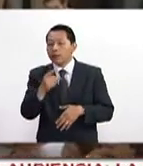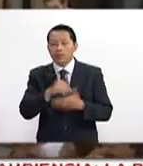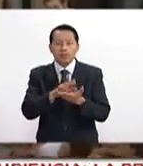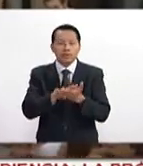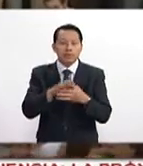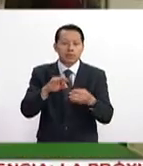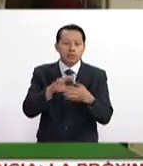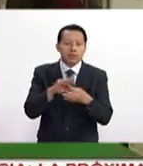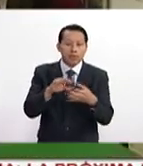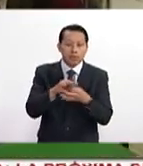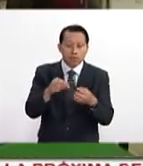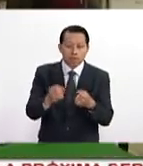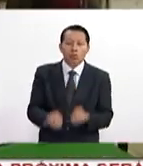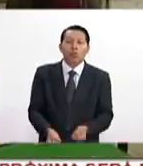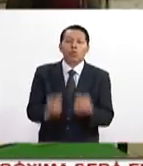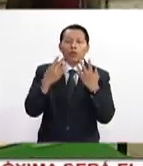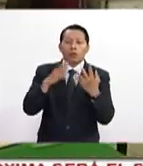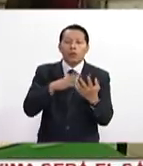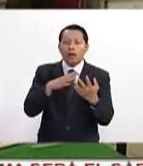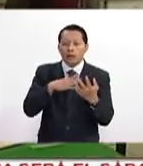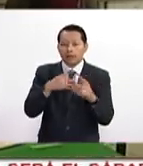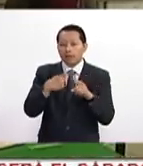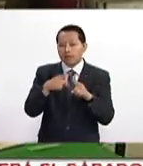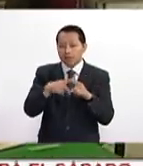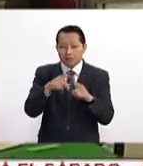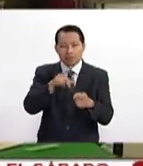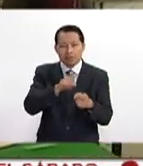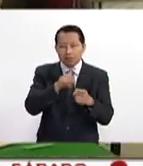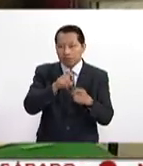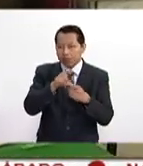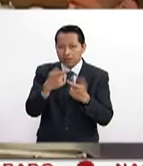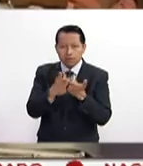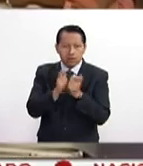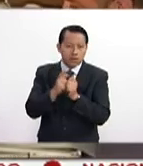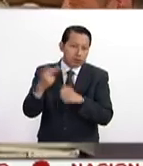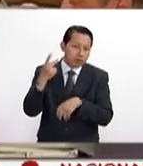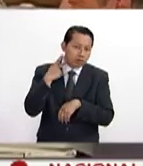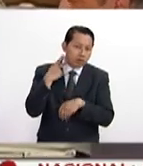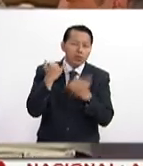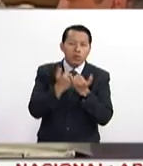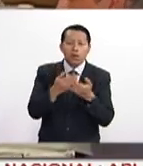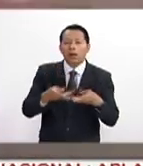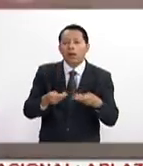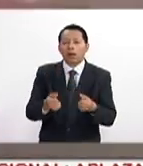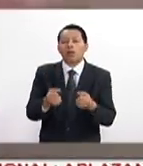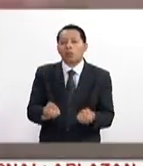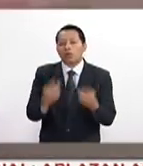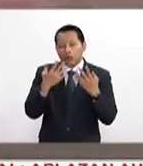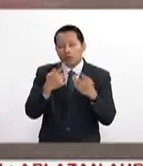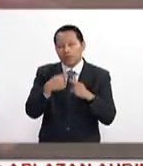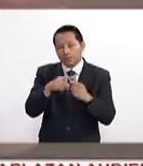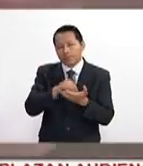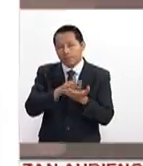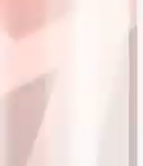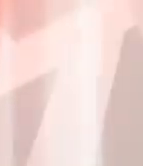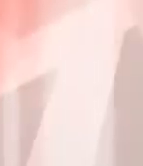precisión a cuánto ascienden los recursos recibidos por los partidos y lo que gastaron en cada campaña.